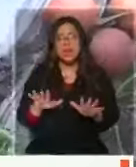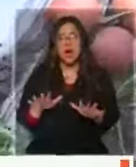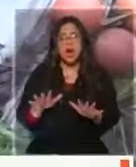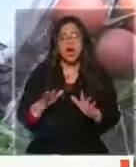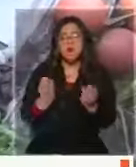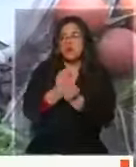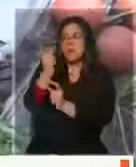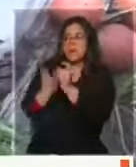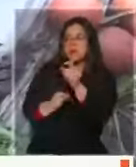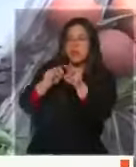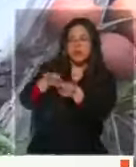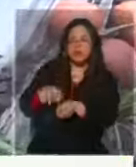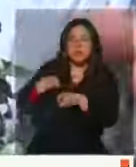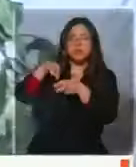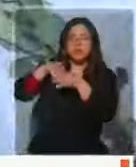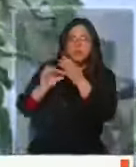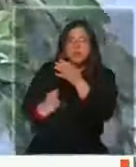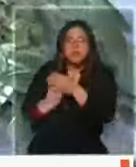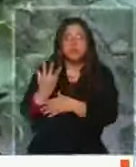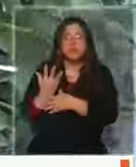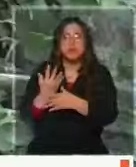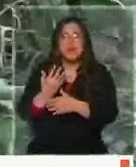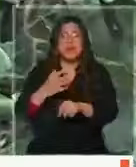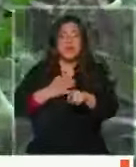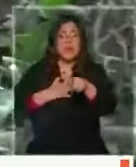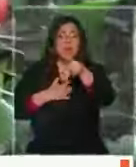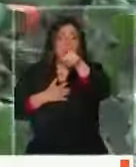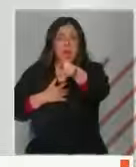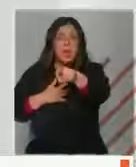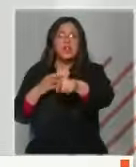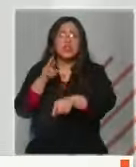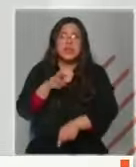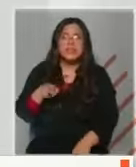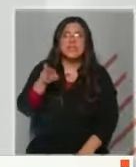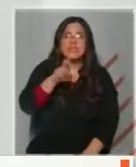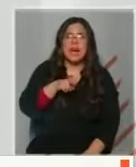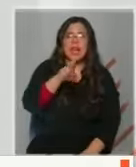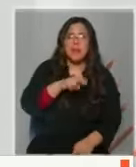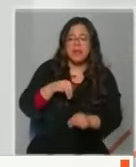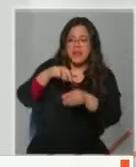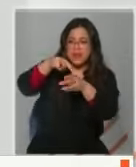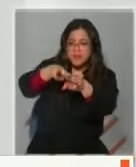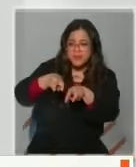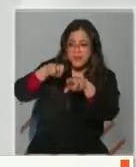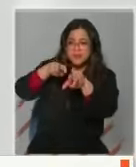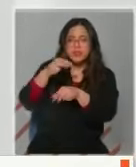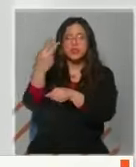otros agricultores temen porque esta imagen se repita en sus propias siembras,